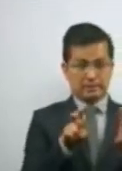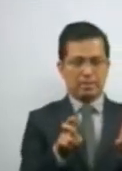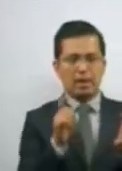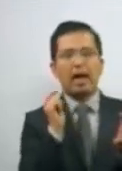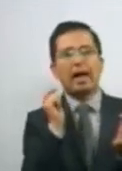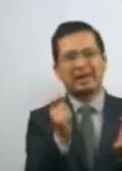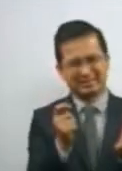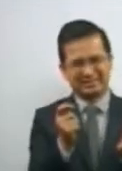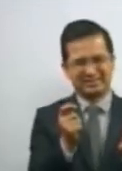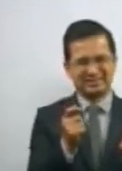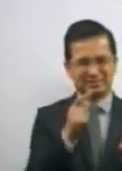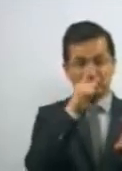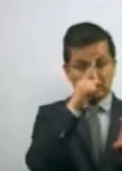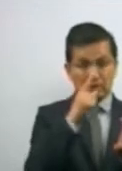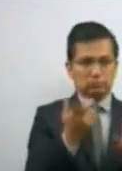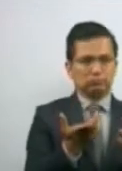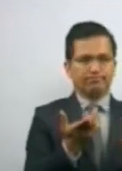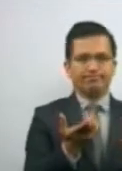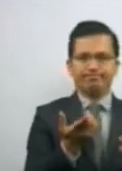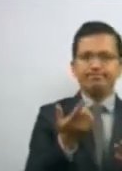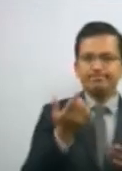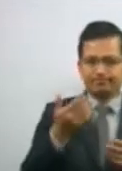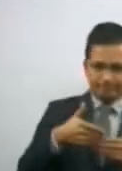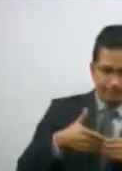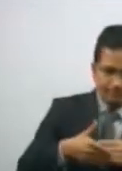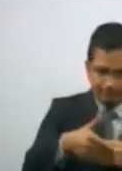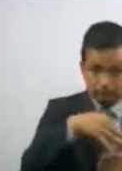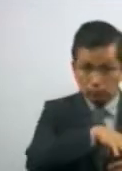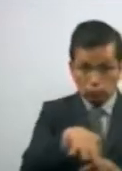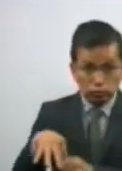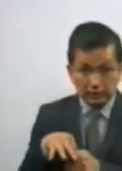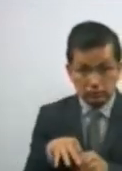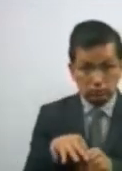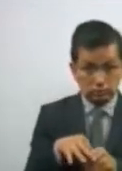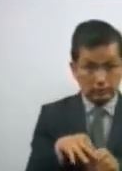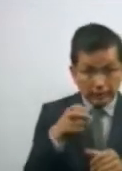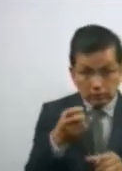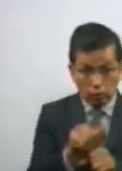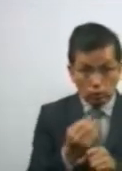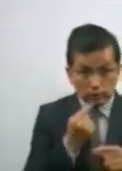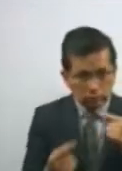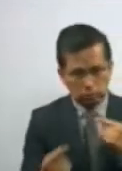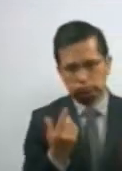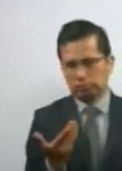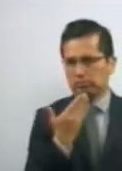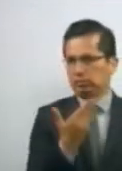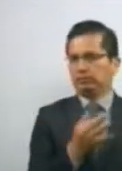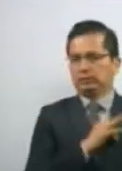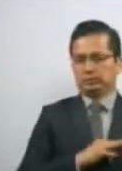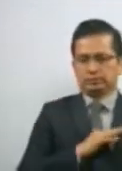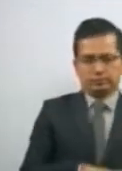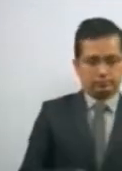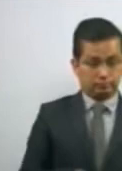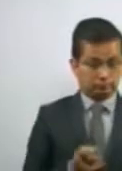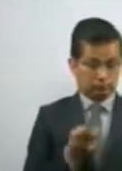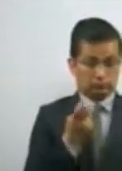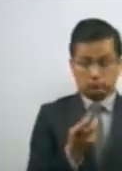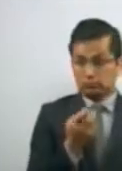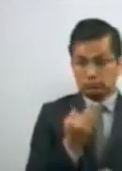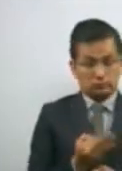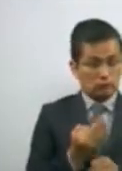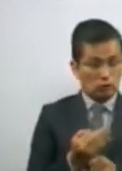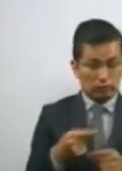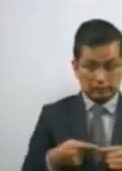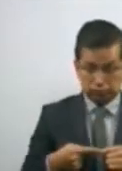Me parece que todo transcurre a través de precisamente este tema, el electoral, y transcurrirá los próximos